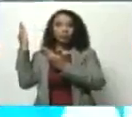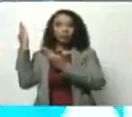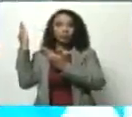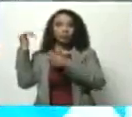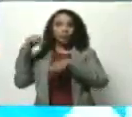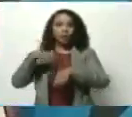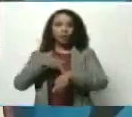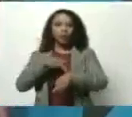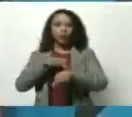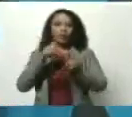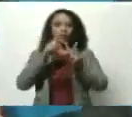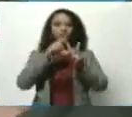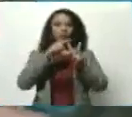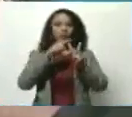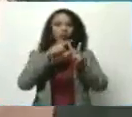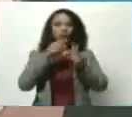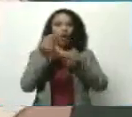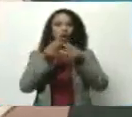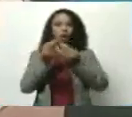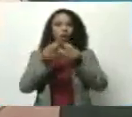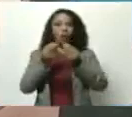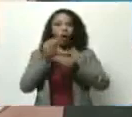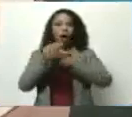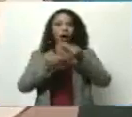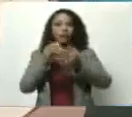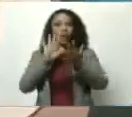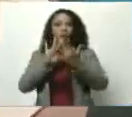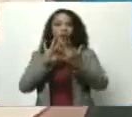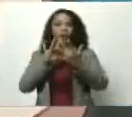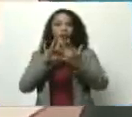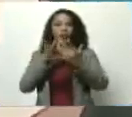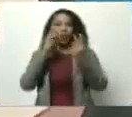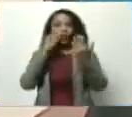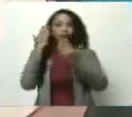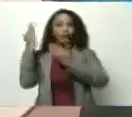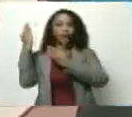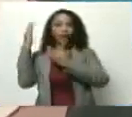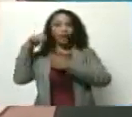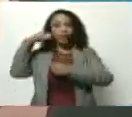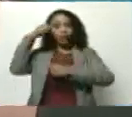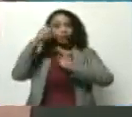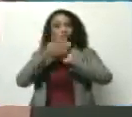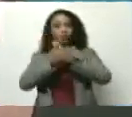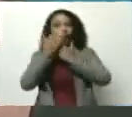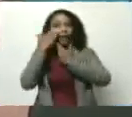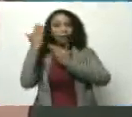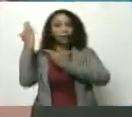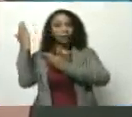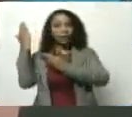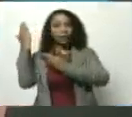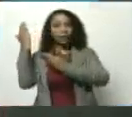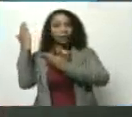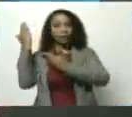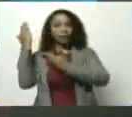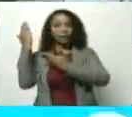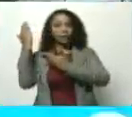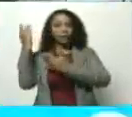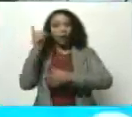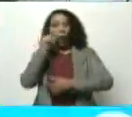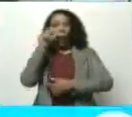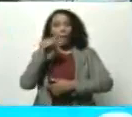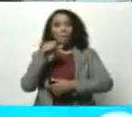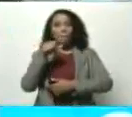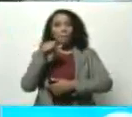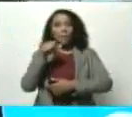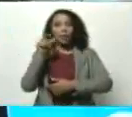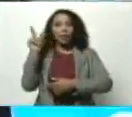venezolana de televisión se confiere el doctorado honoris causa a su excelencia barkindo